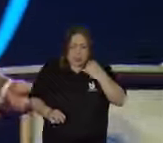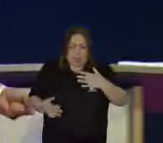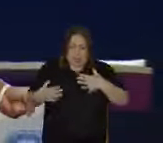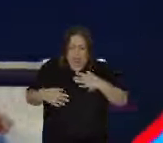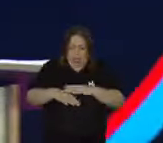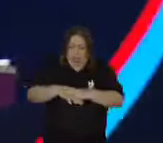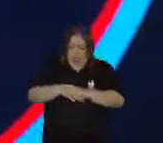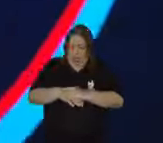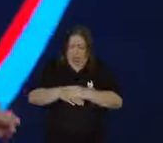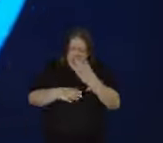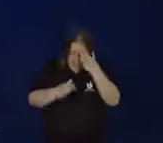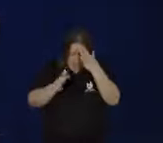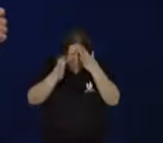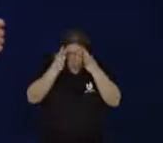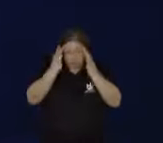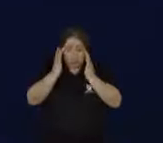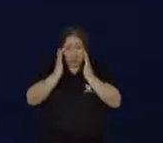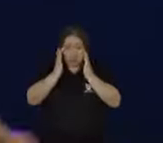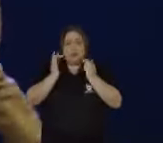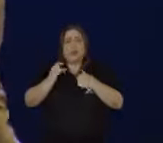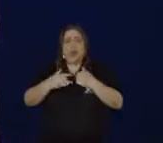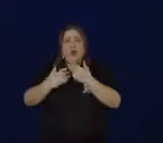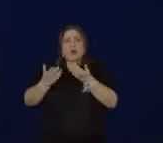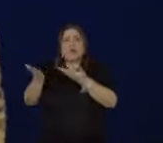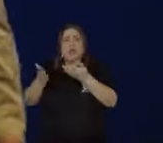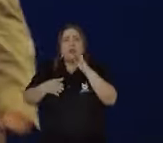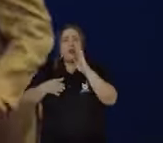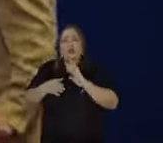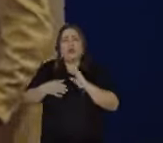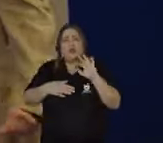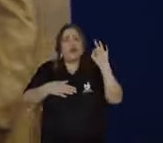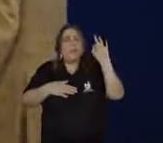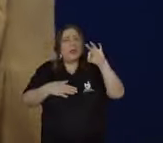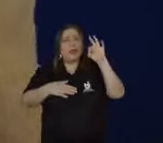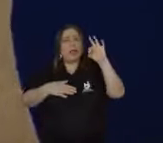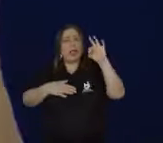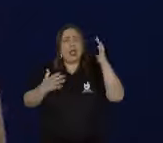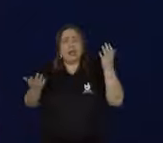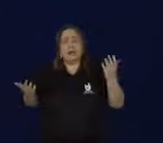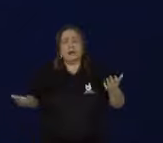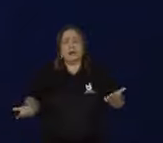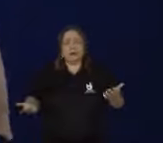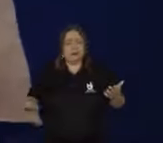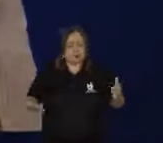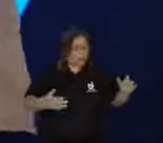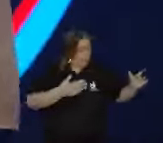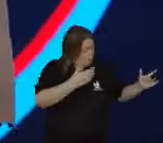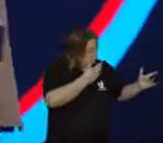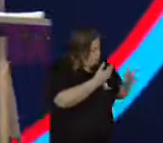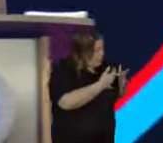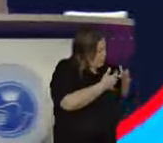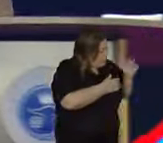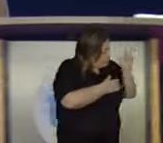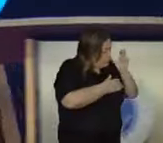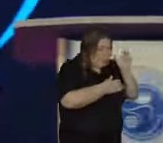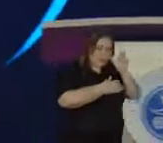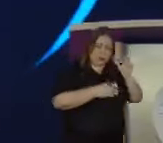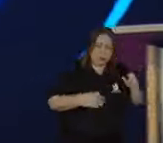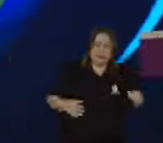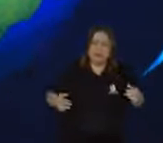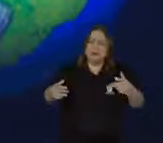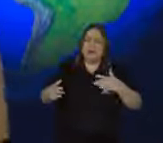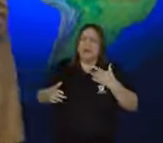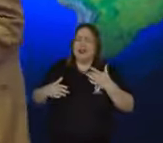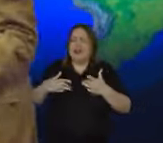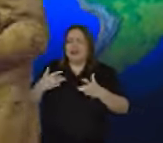manos. ¿Qué me está pasando? Soy siervo de Dios, estoy predicando el evangelio y esto es un ataque del enemigo. Y en un momento me sentí tan vulnerable,